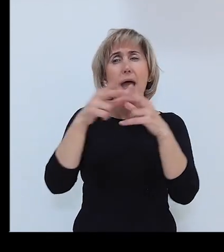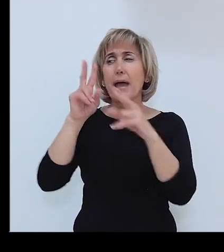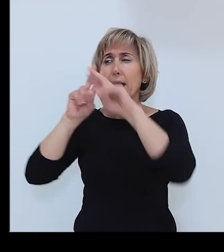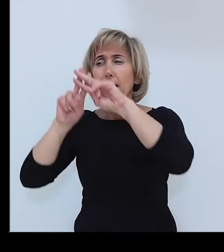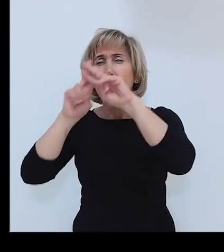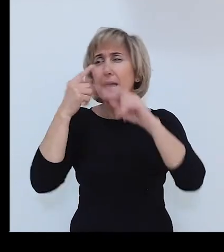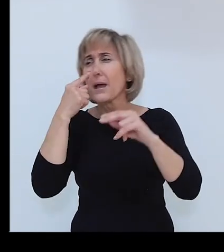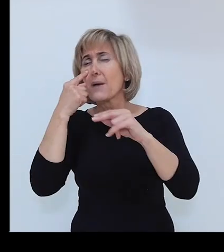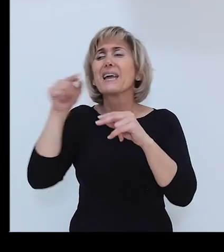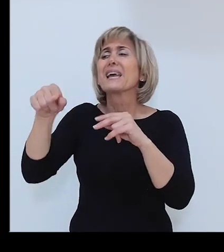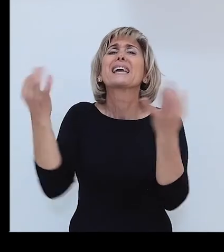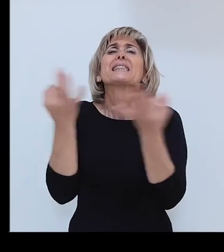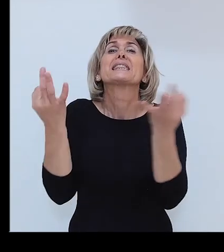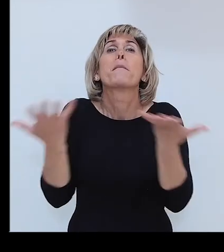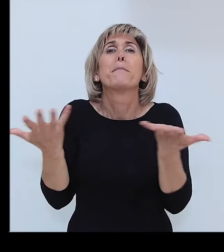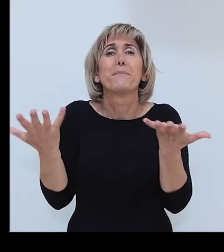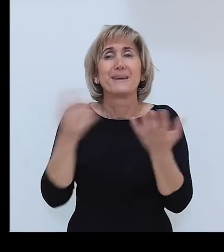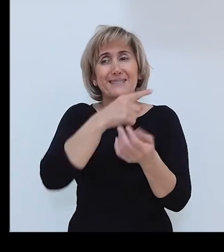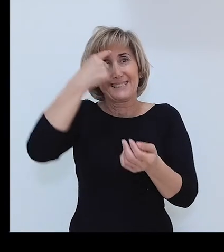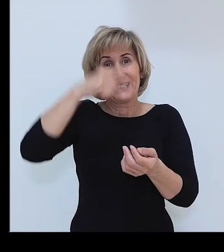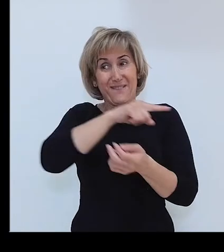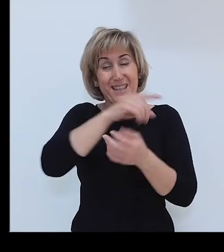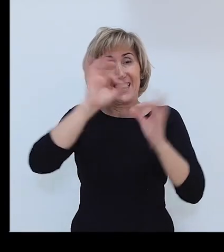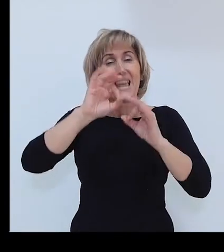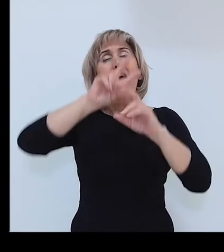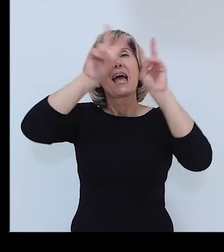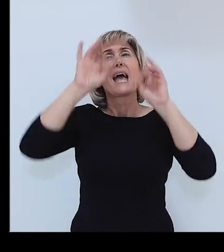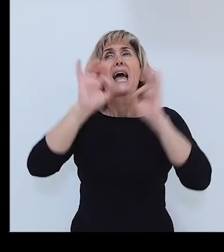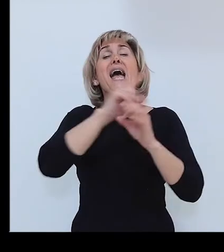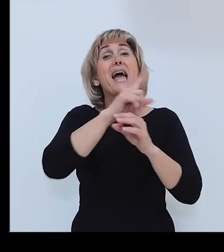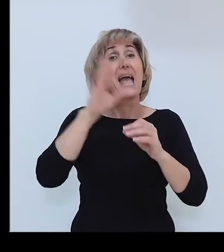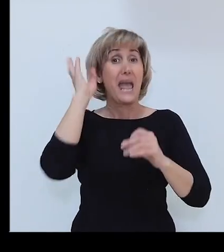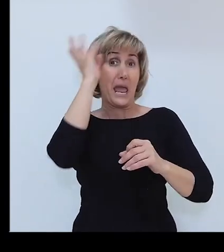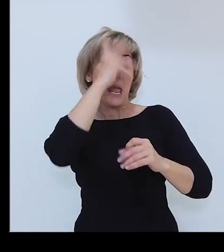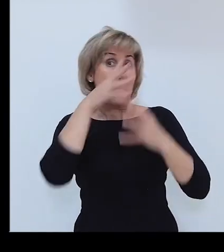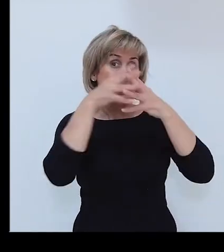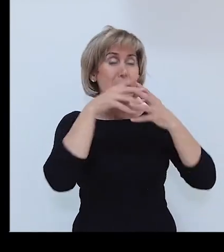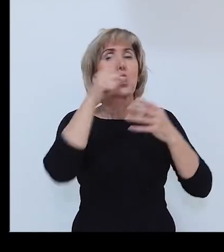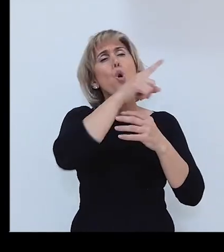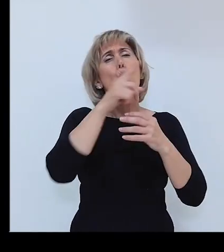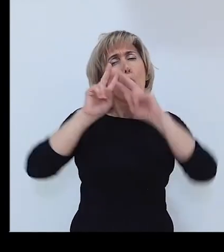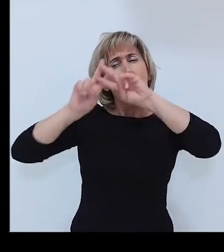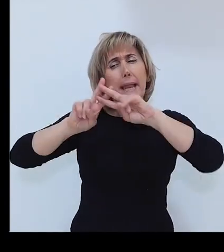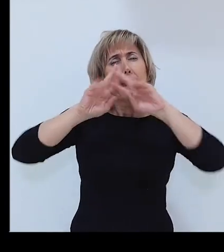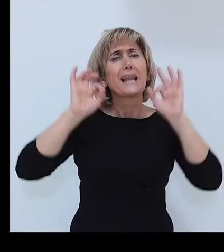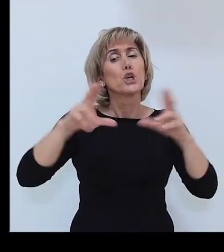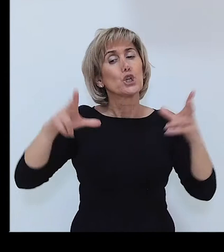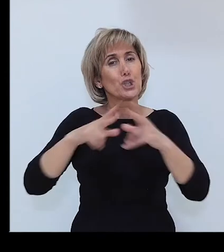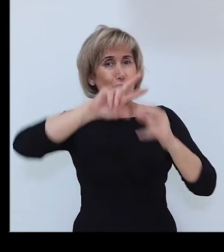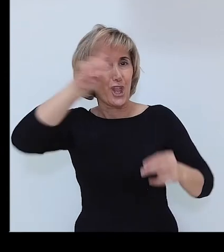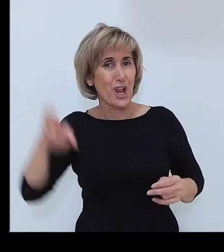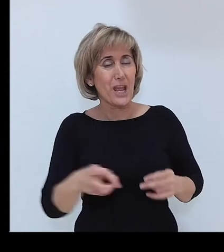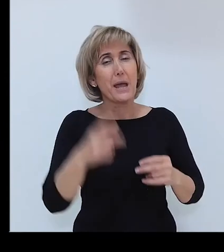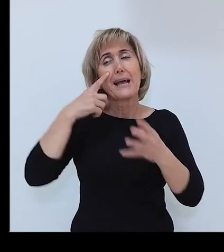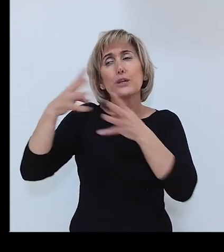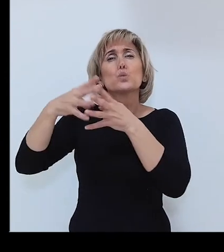introducirse en la sociedad y conocer y hacer esa observación de lo que está pasando ahí abajo. En Society in America hace un